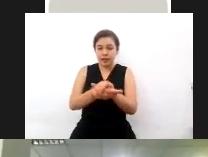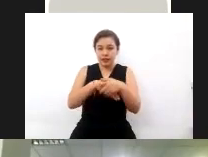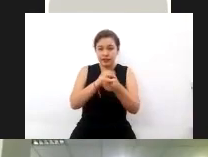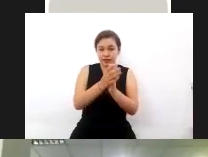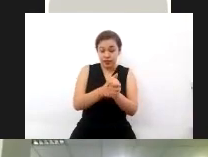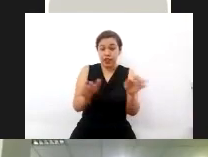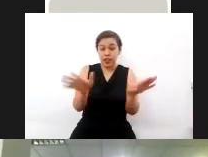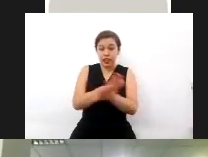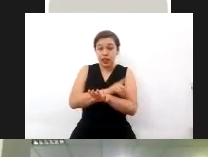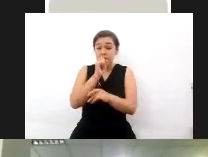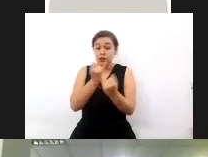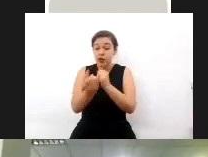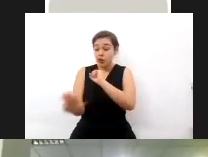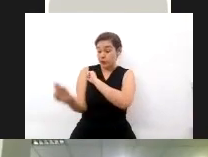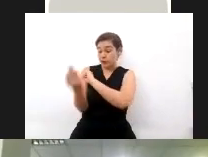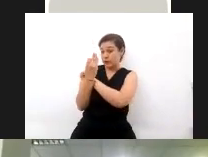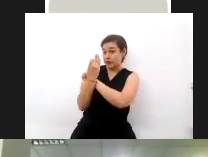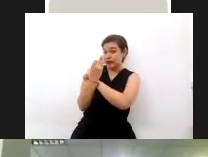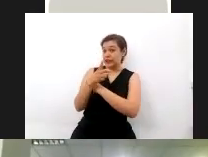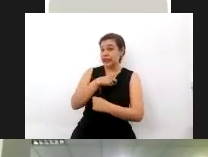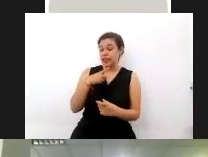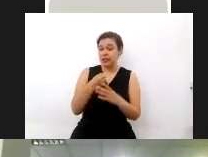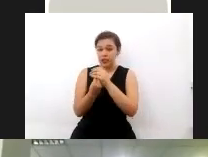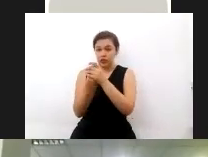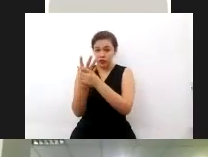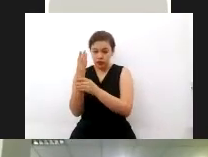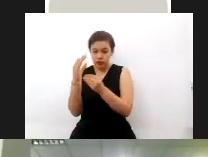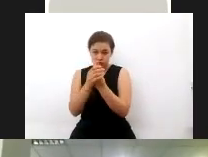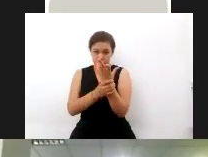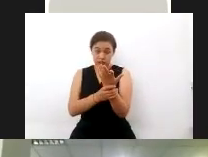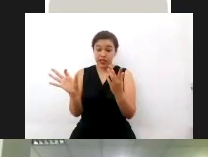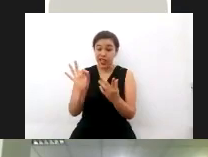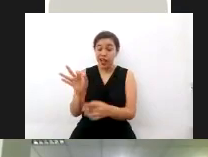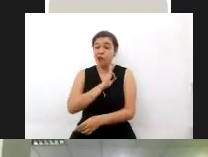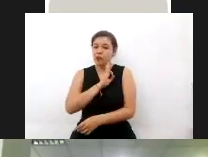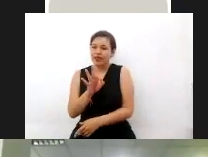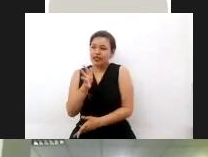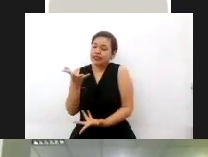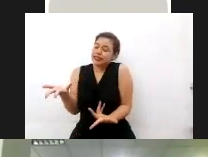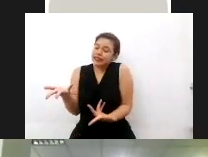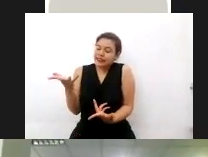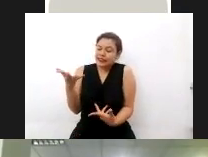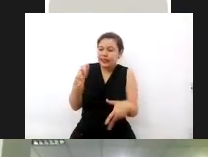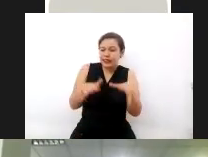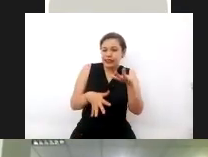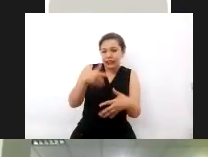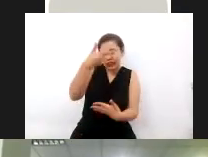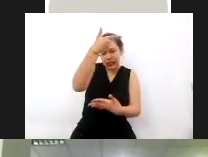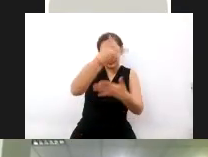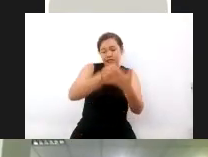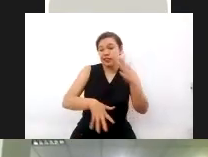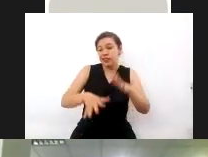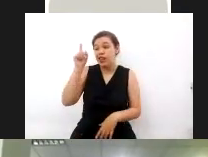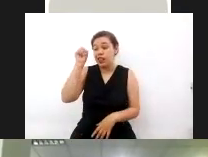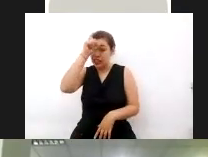debe de estar protegido. Debe de utilizar guantes si es que se puede, porque muchas veces hacemos las visitas y nos dicen que es bien complicado